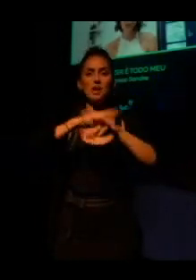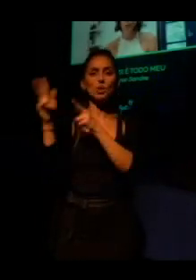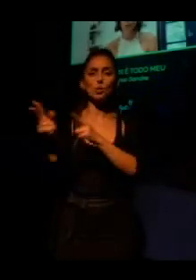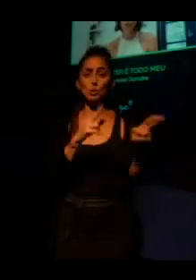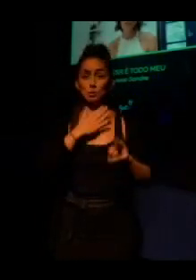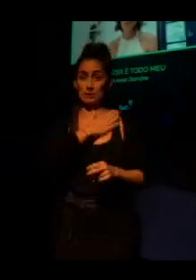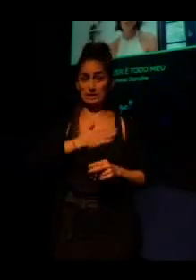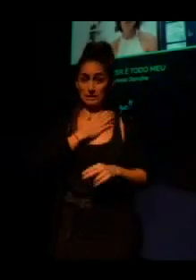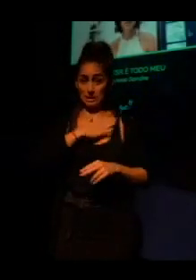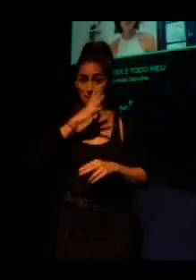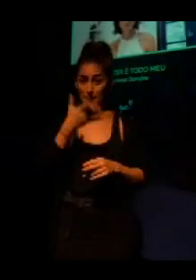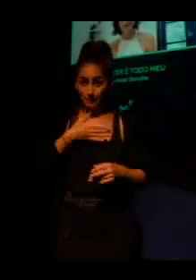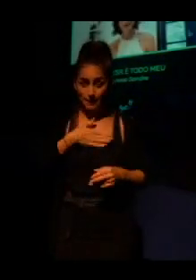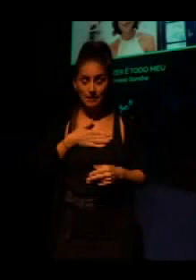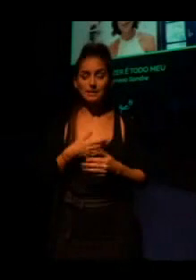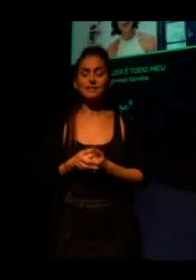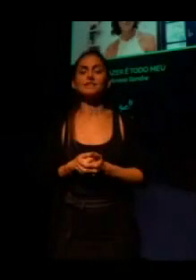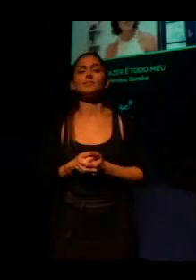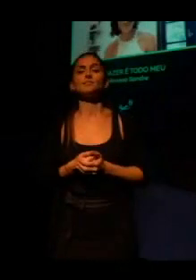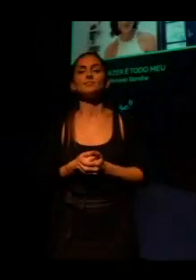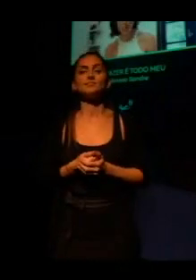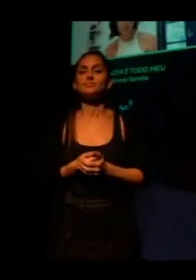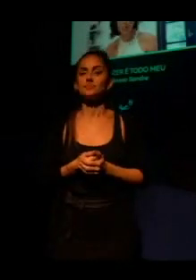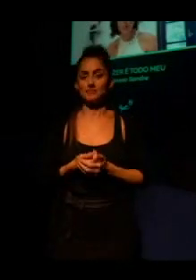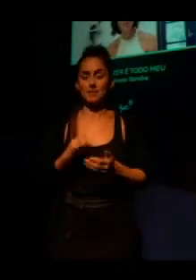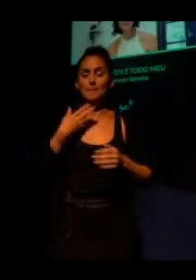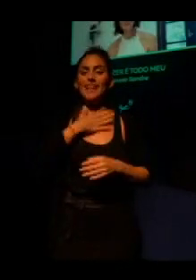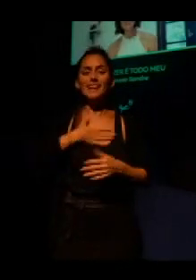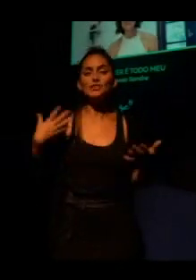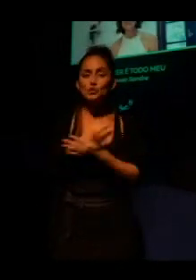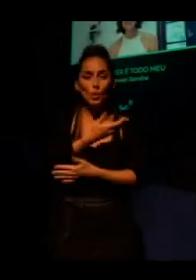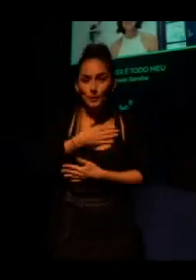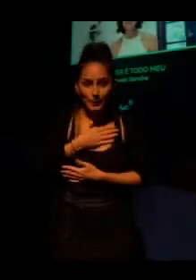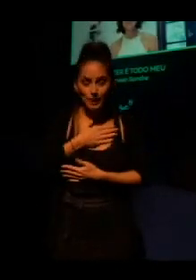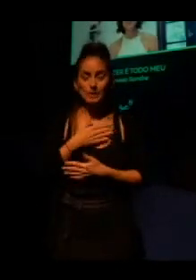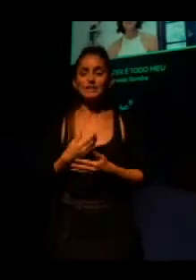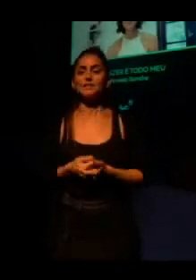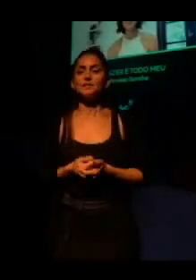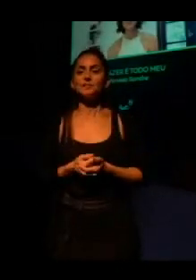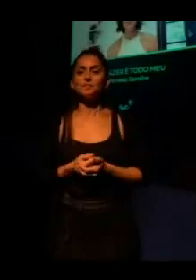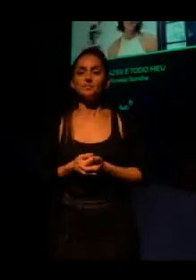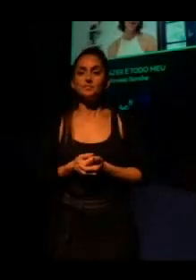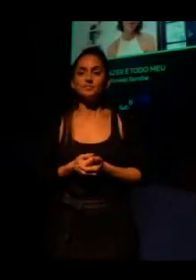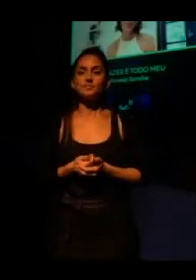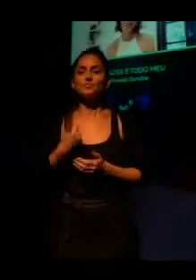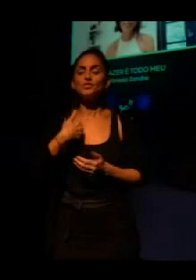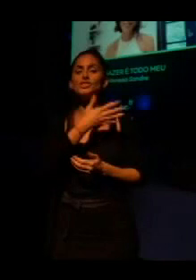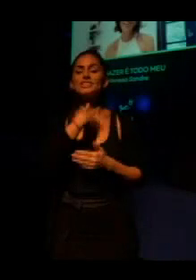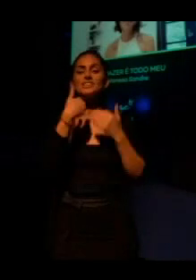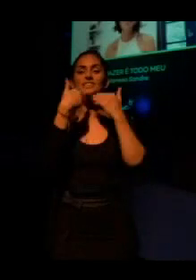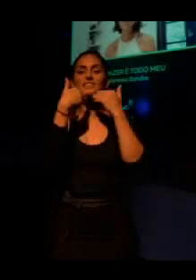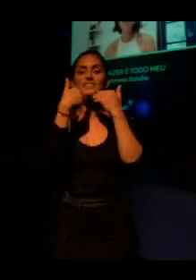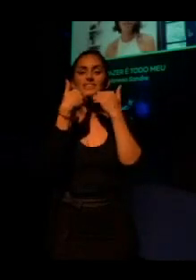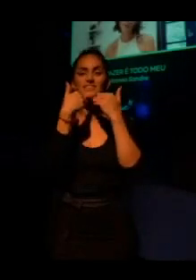é Todo Meu. The pleasure is all mine, el placer es todo mío, y quiero agradecer